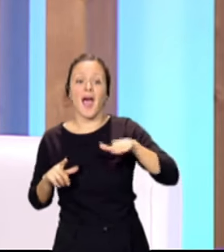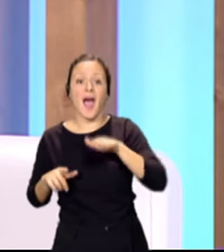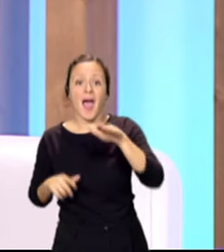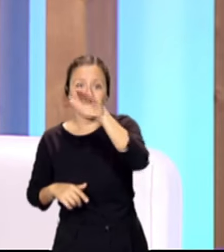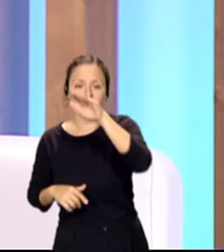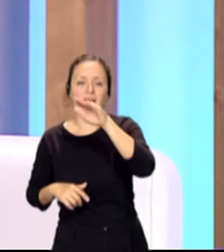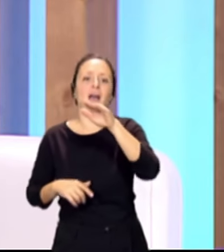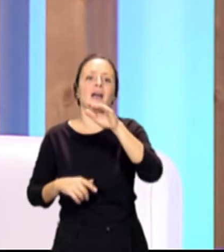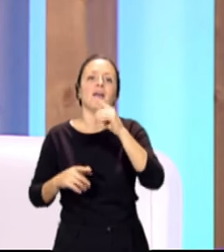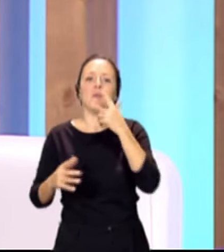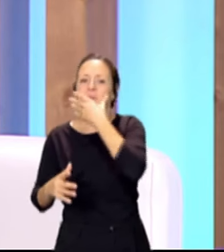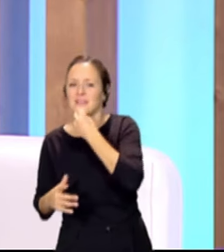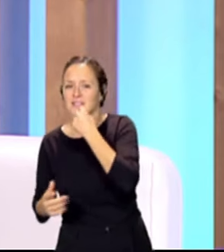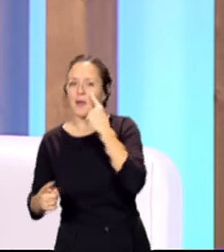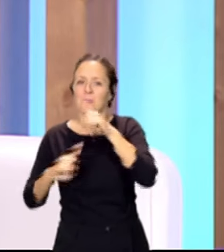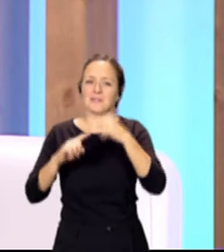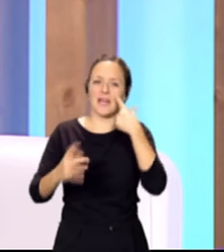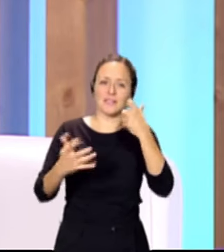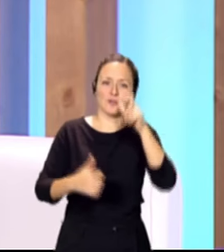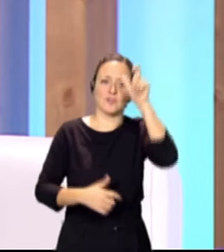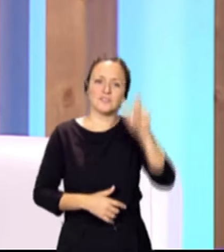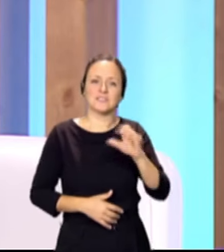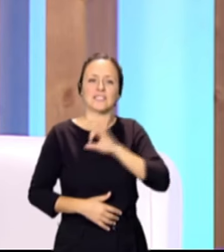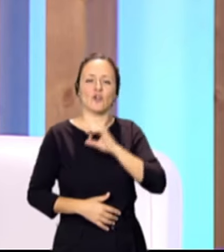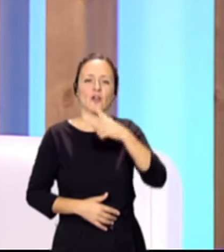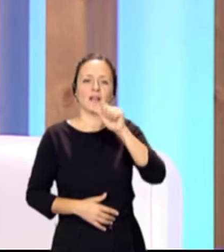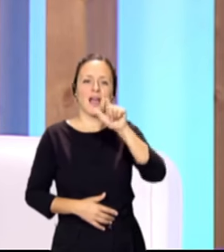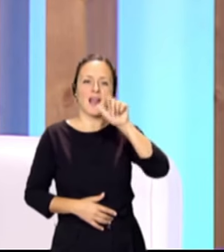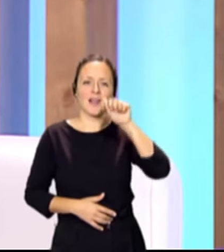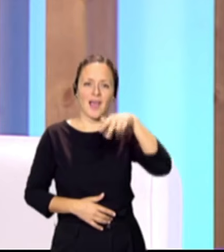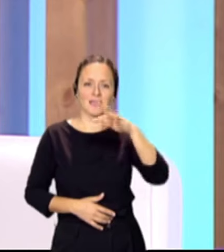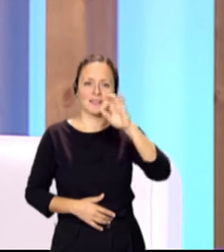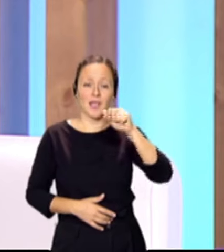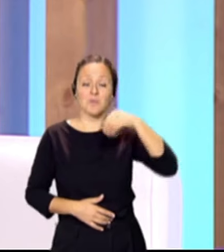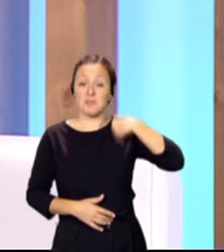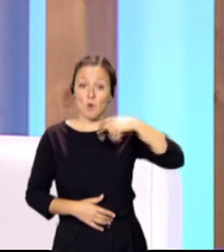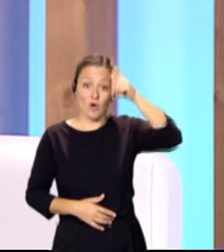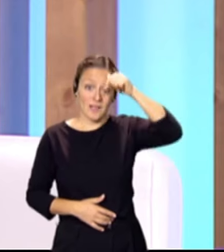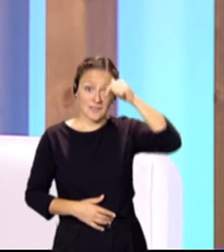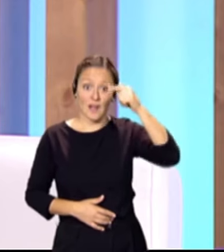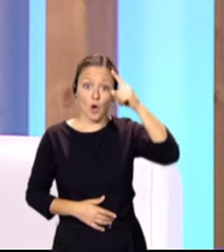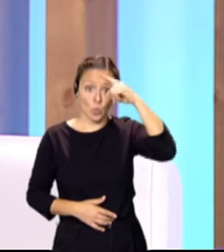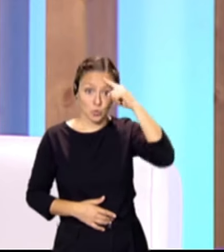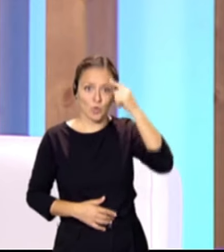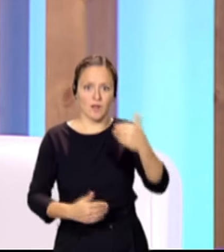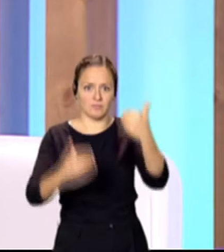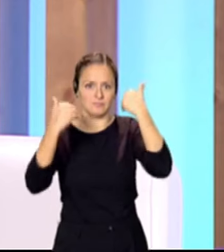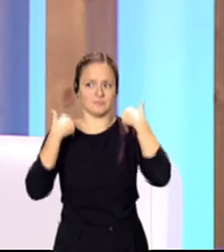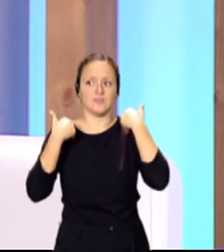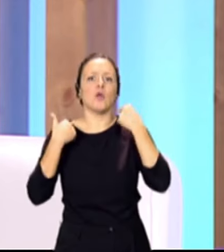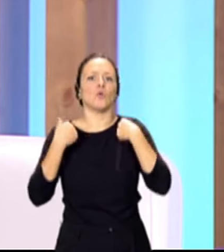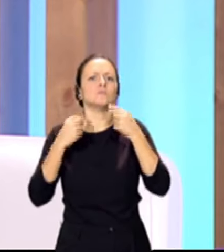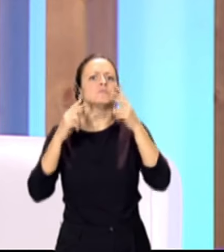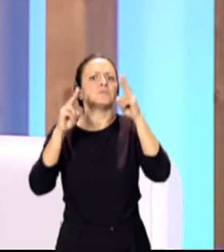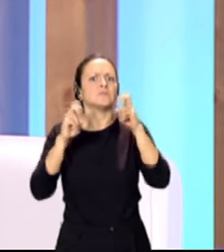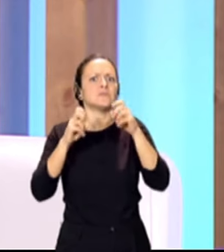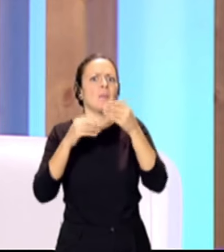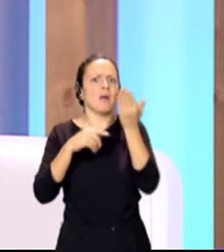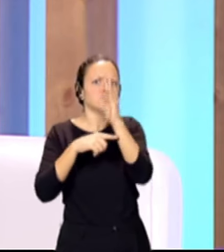Francisco Galante director de dicha cátedra cultural una publicación que amplía aún más el conocimiento sobre el